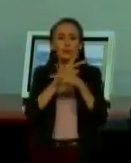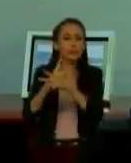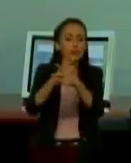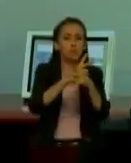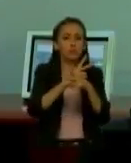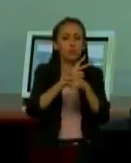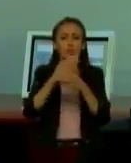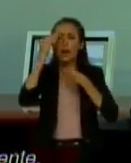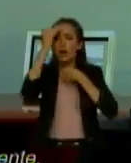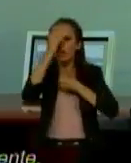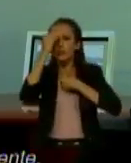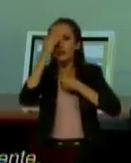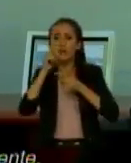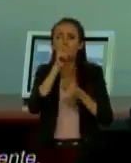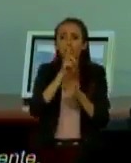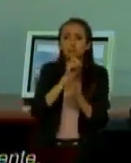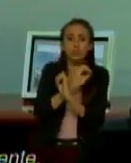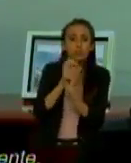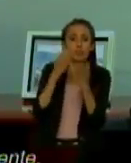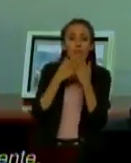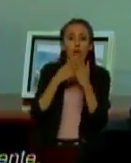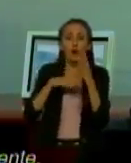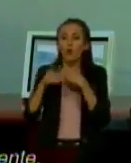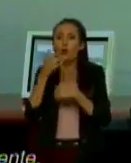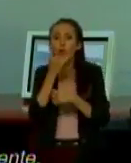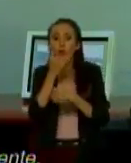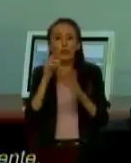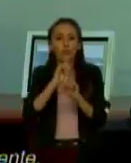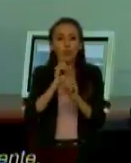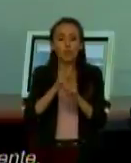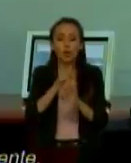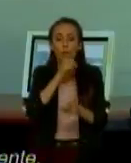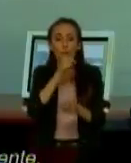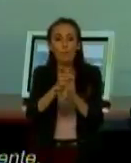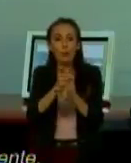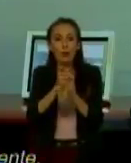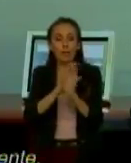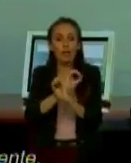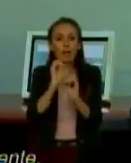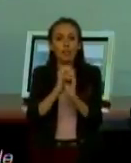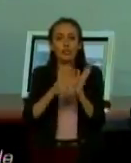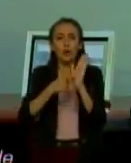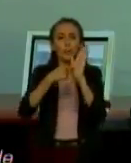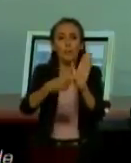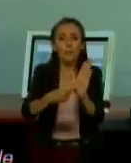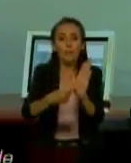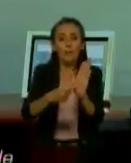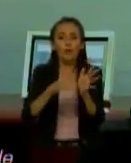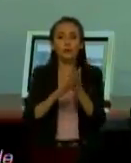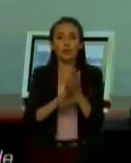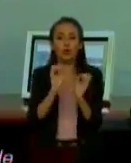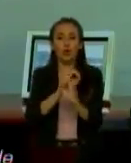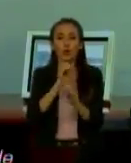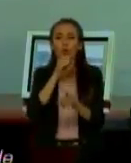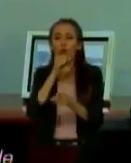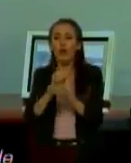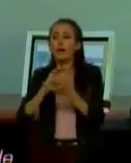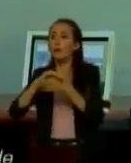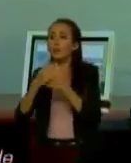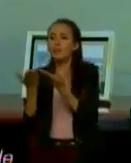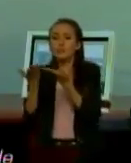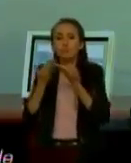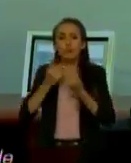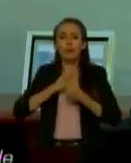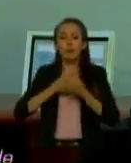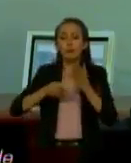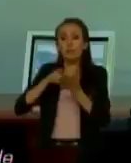el encubrimiento. Lealtad es ser consecuente, no obsecuente. No a la lealtad de favores de quien